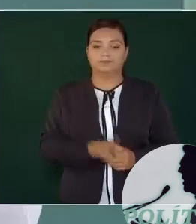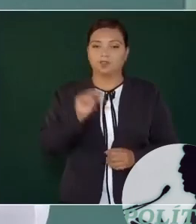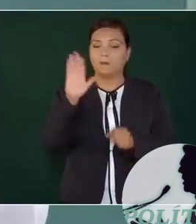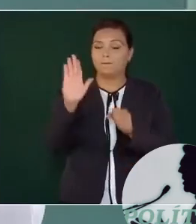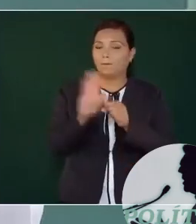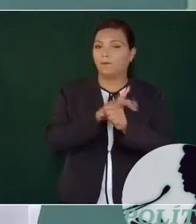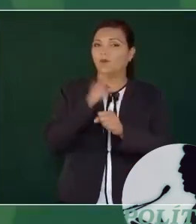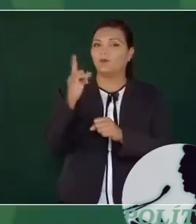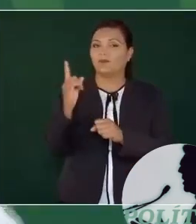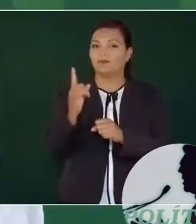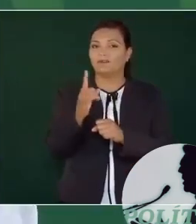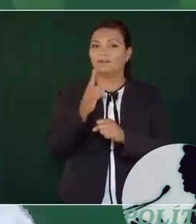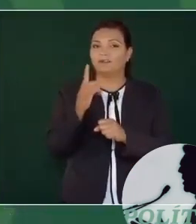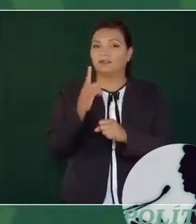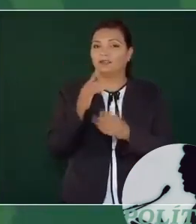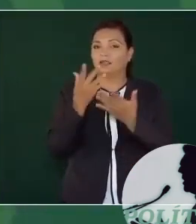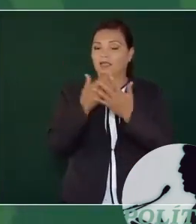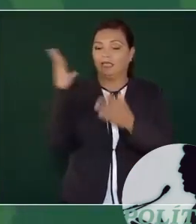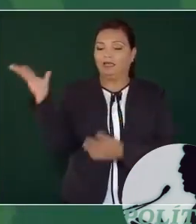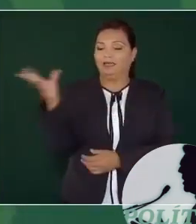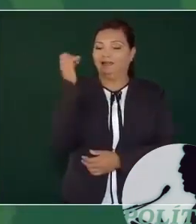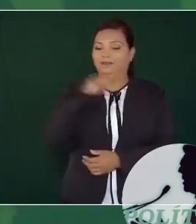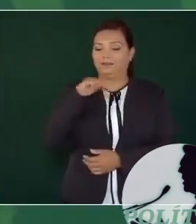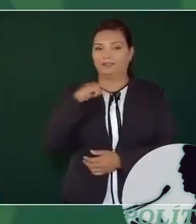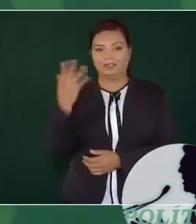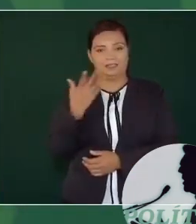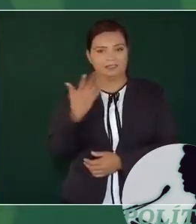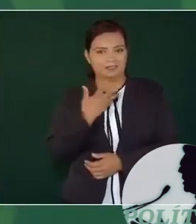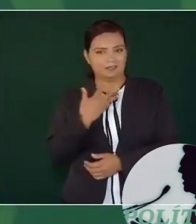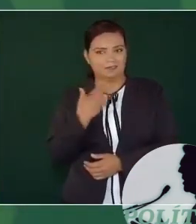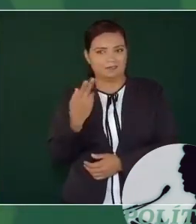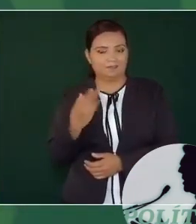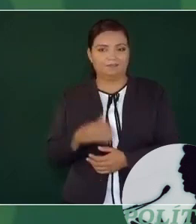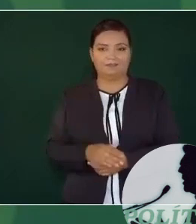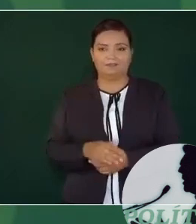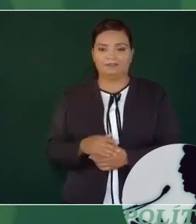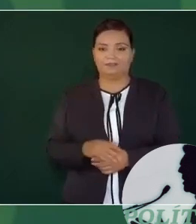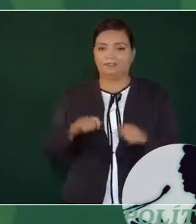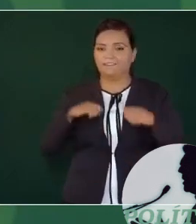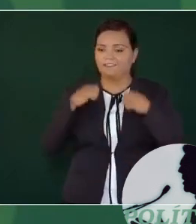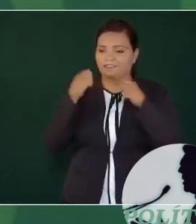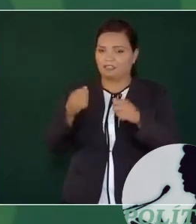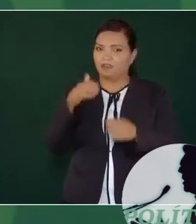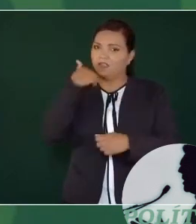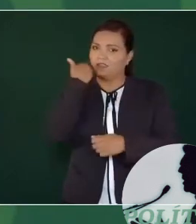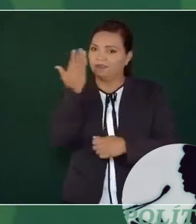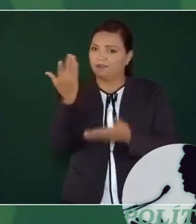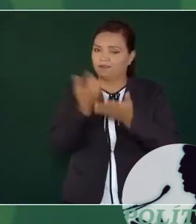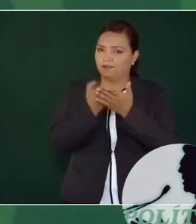porque vamos a ganar y nos van a tener que dar lo que